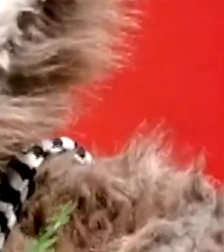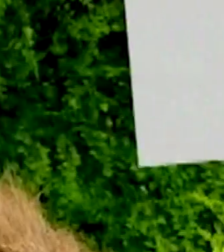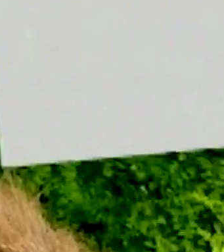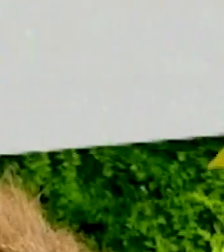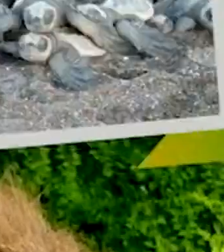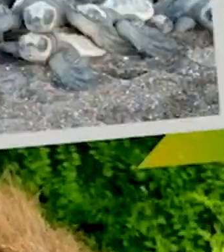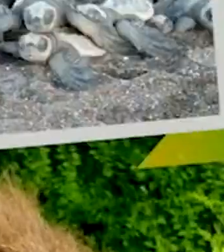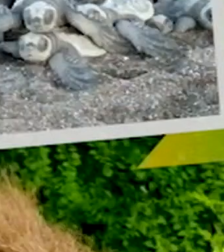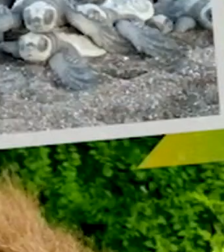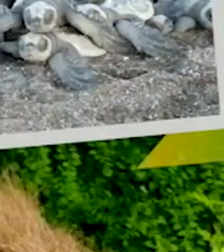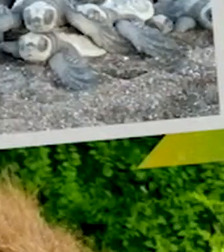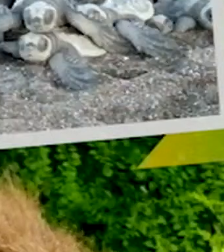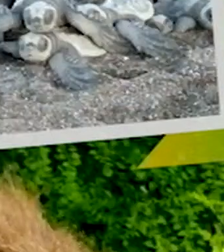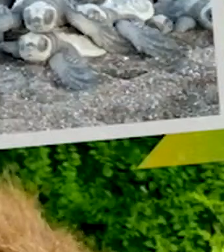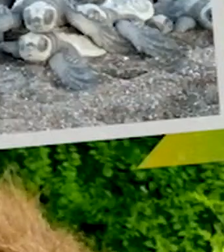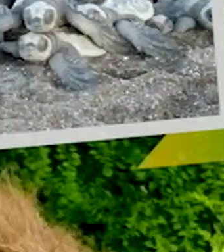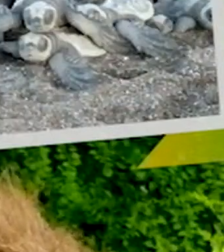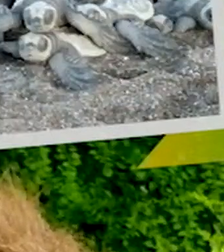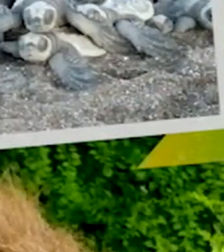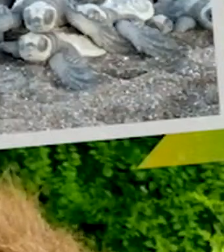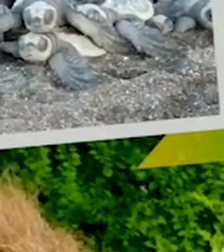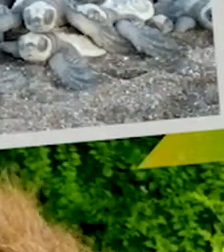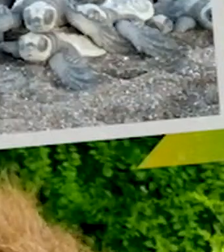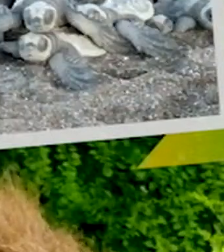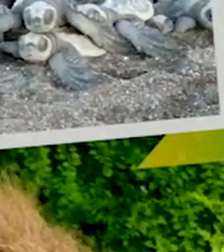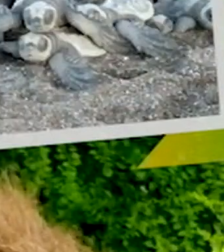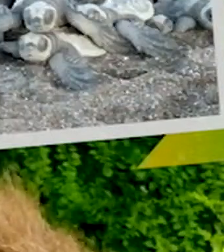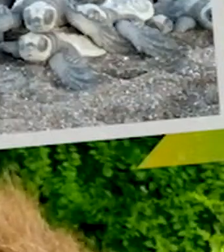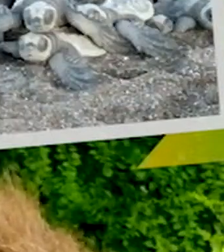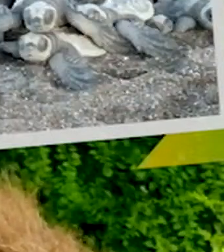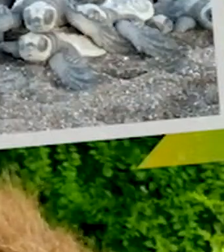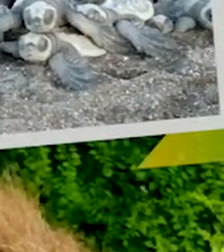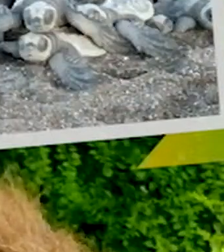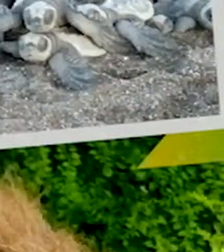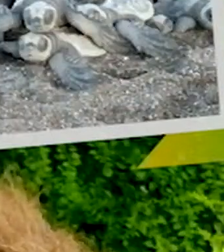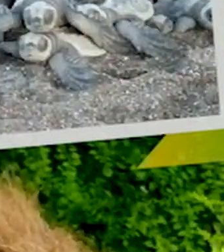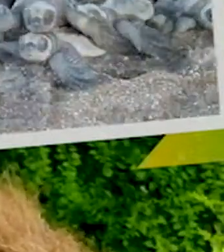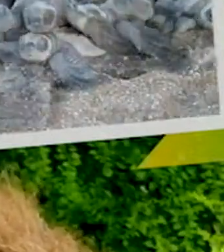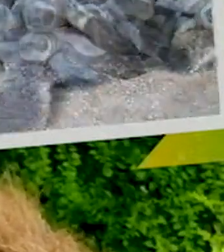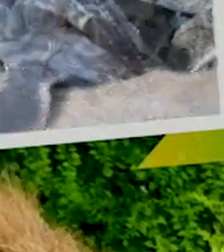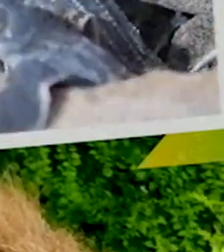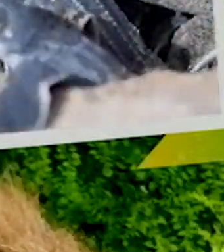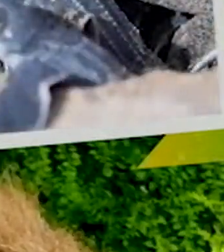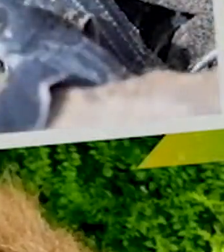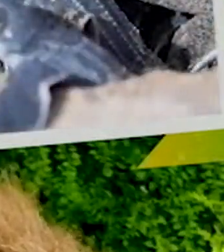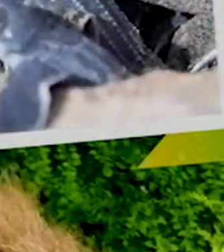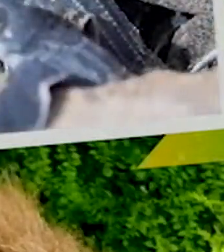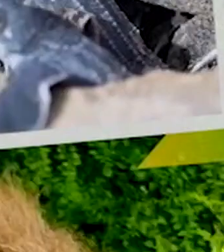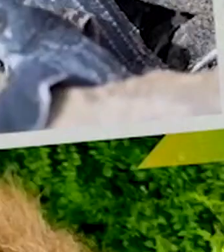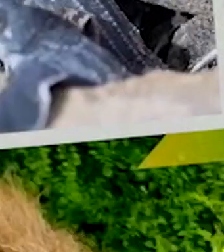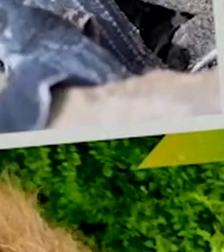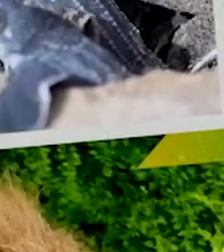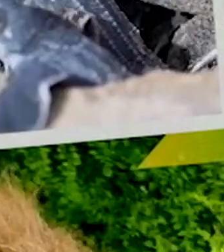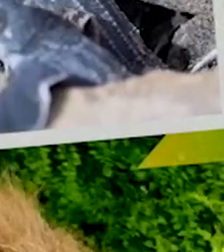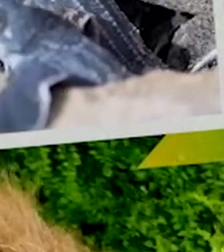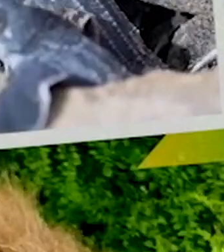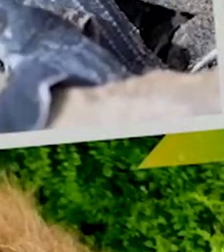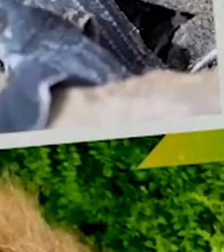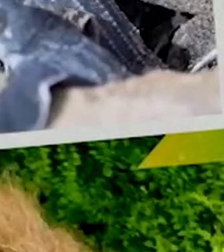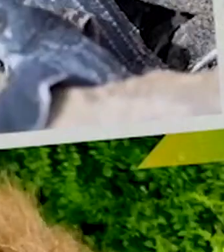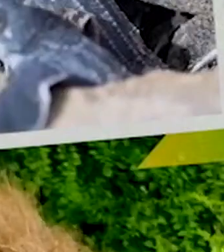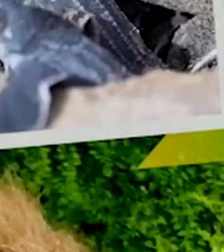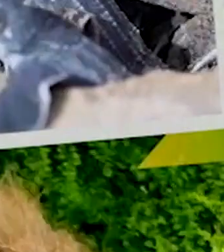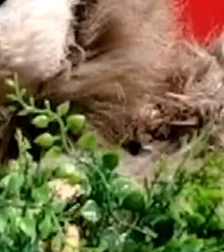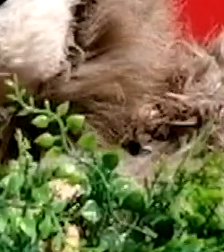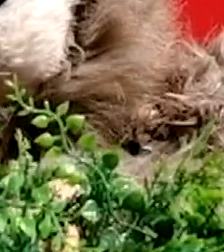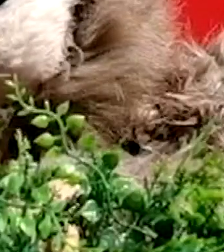portuguesa? Es necesario proteger a las tortugas recién nacidas de múltiples depredadores y por supuesto